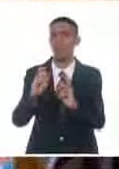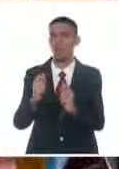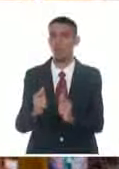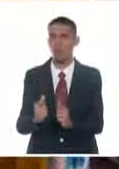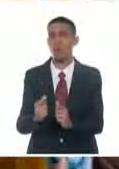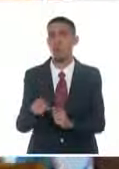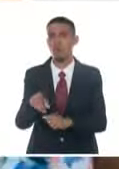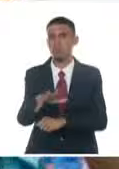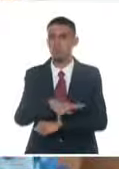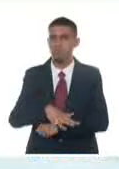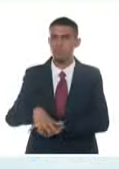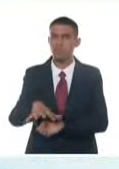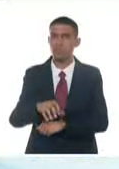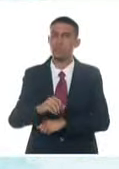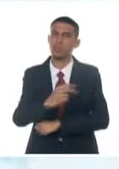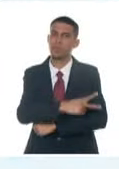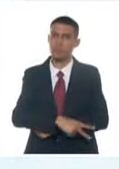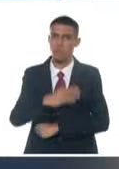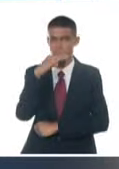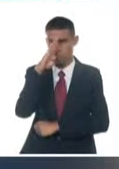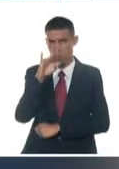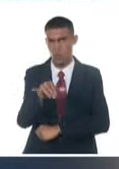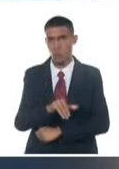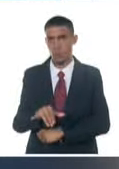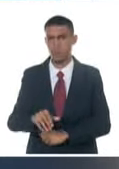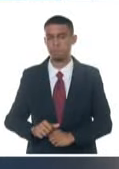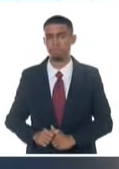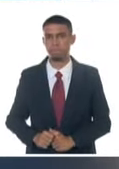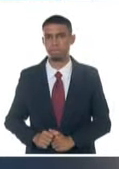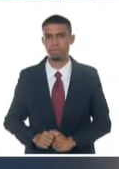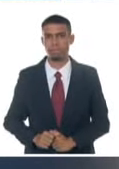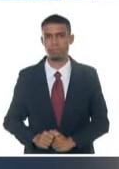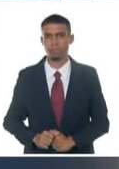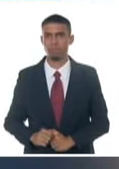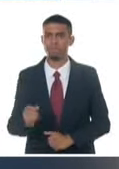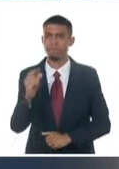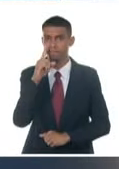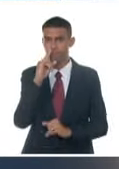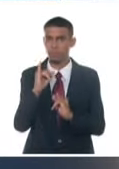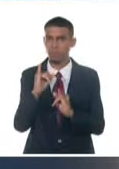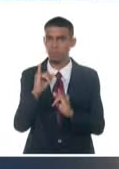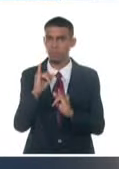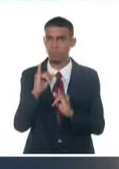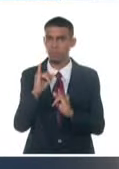territorio y del país. Así despedimos las breves nacionales. Esto nos ubica